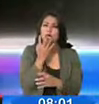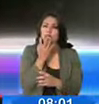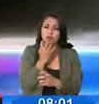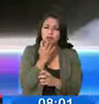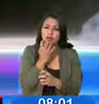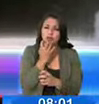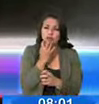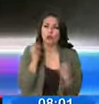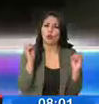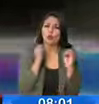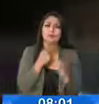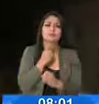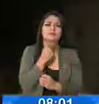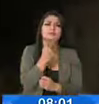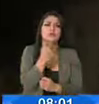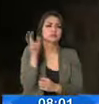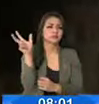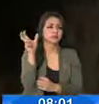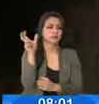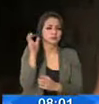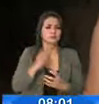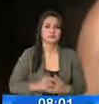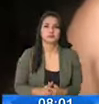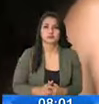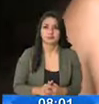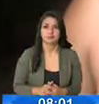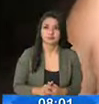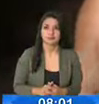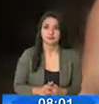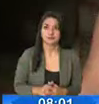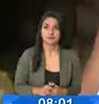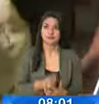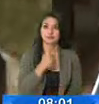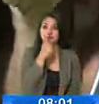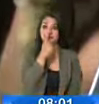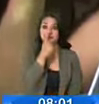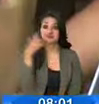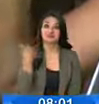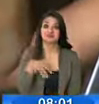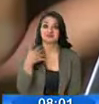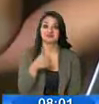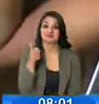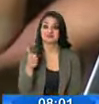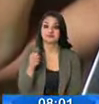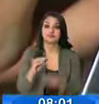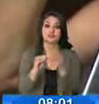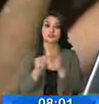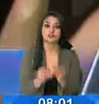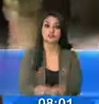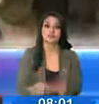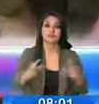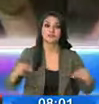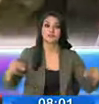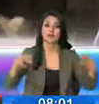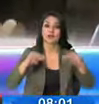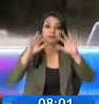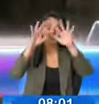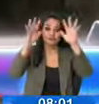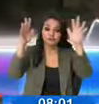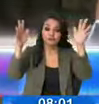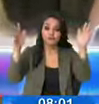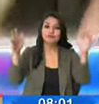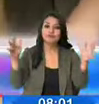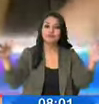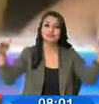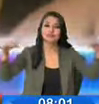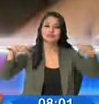es voces. Y me parece interesante cómo la formación que tienen las uniendo, que se llaman los dos